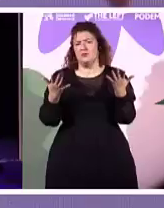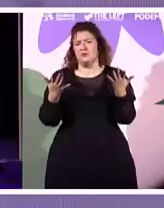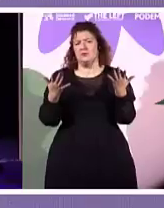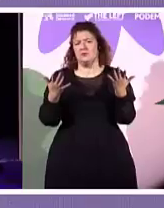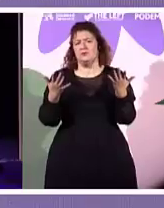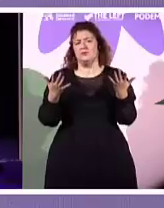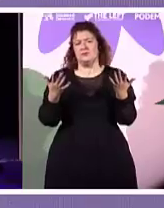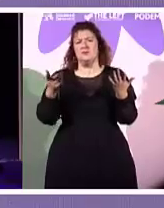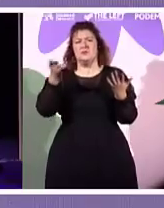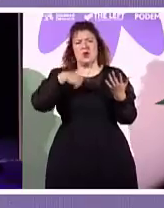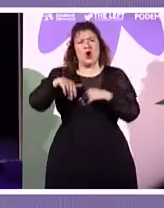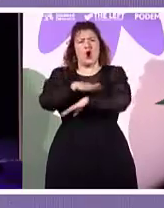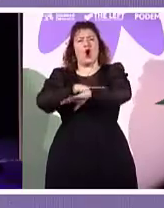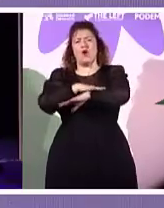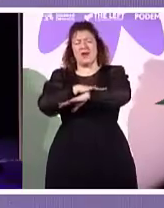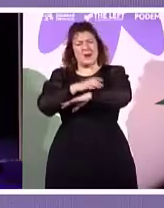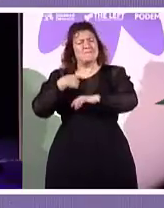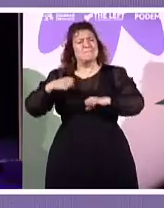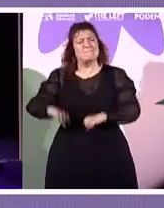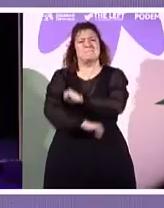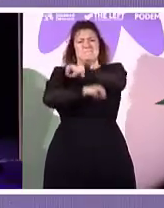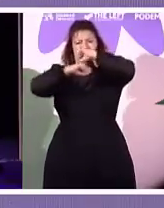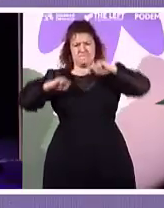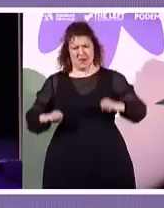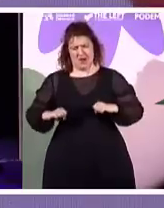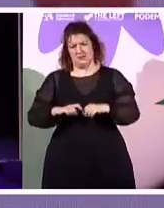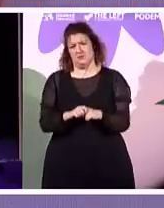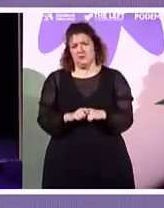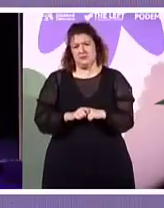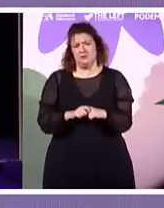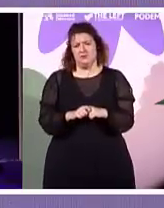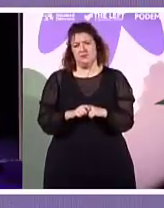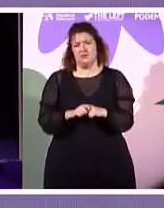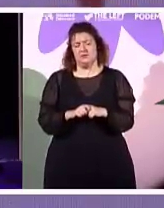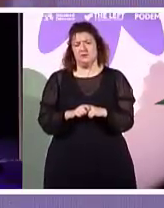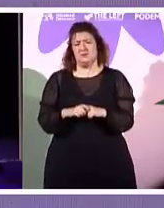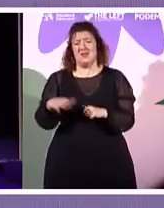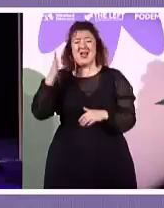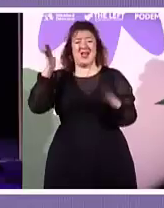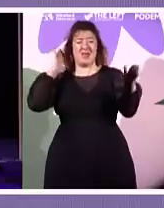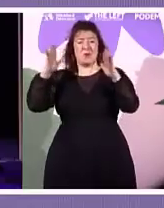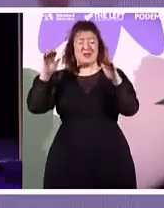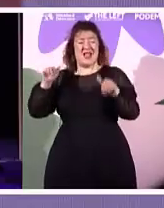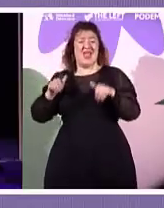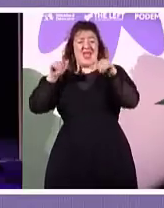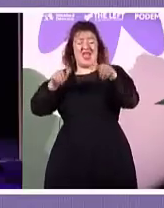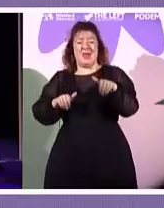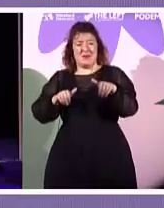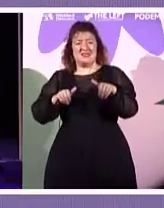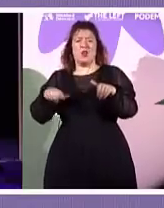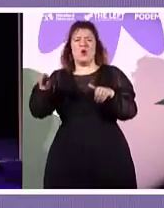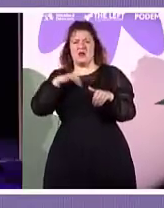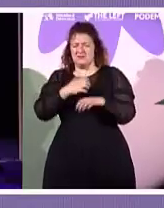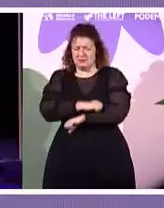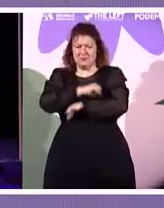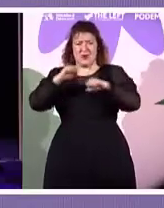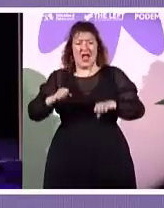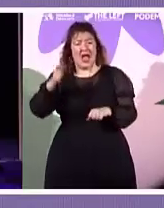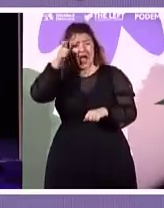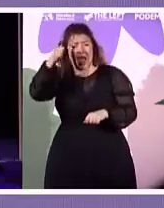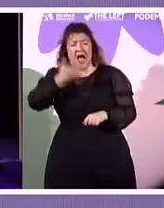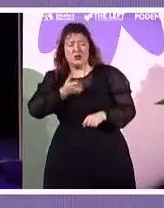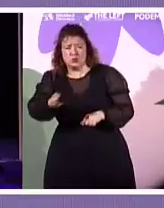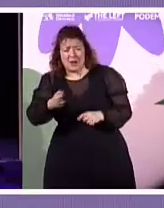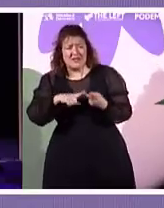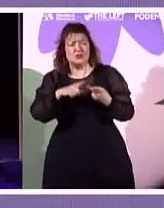más fuerza fortalecer la mayoría de investidura ganar los ayuntamientos las comunidades